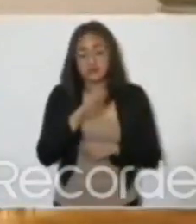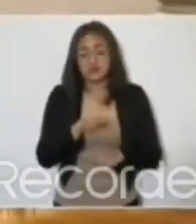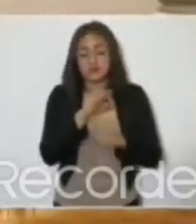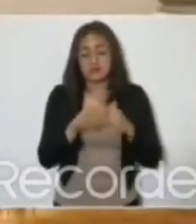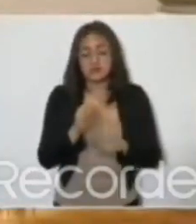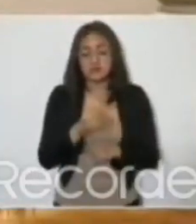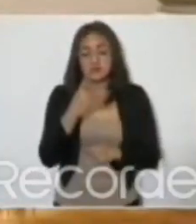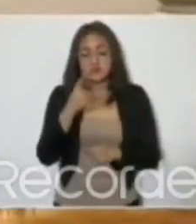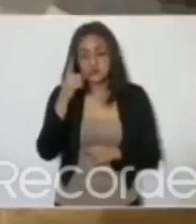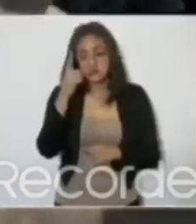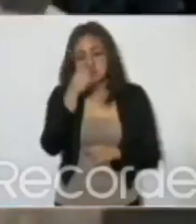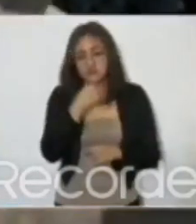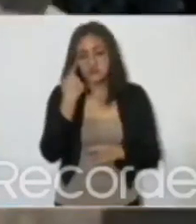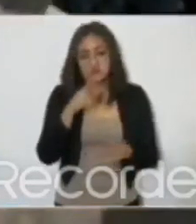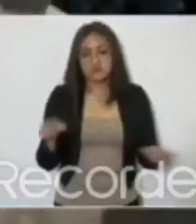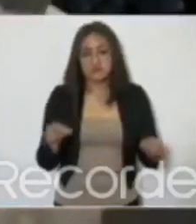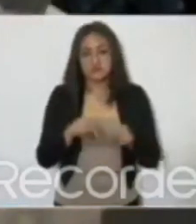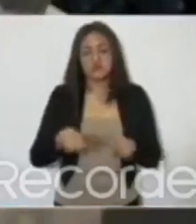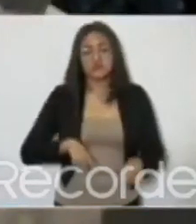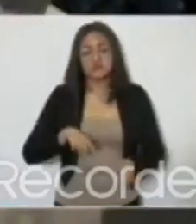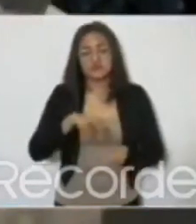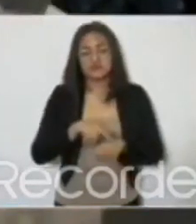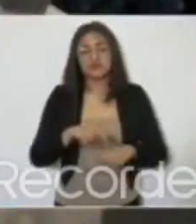en las últimas 24 horas es cuarto